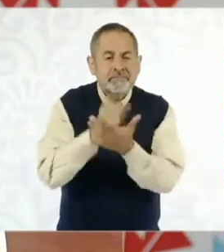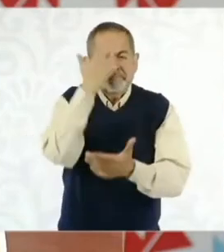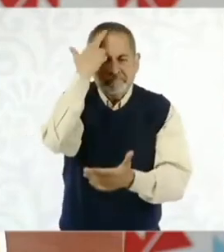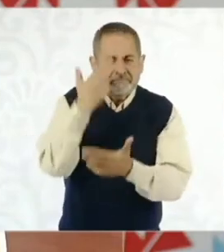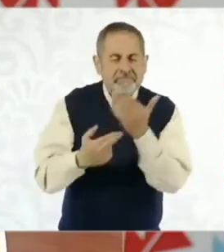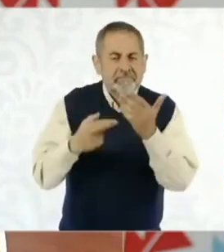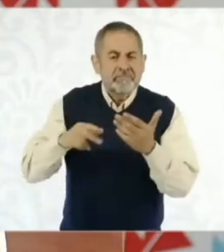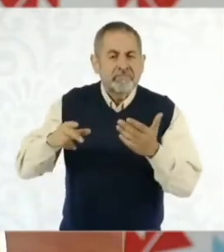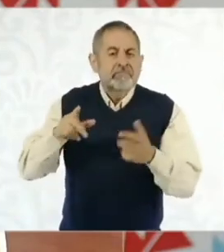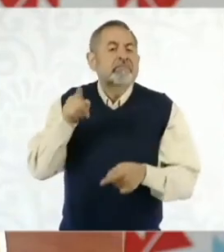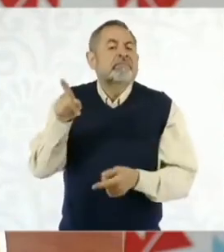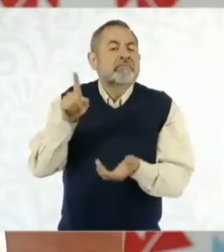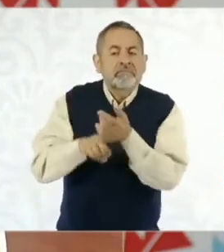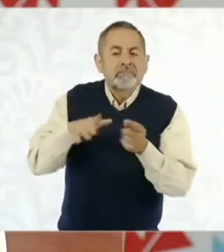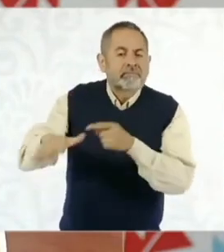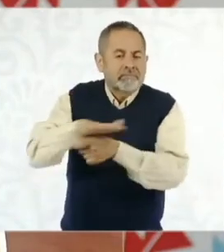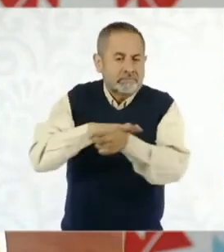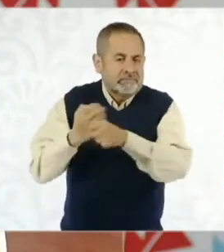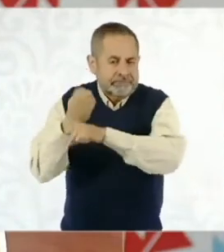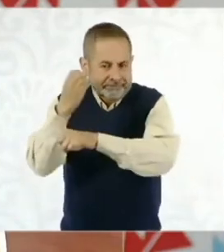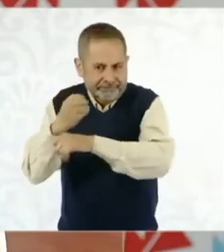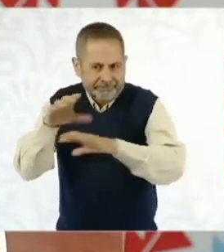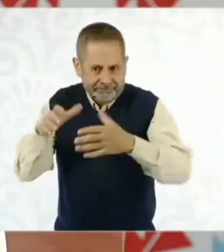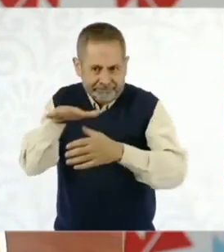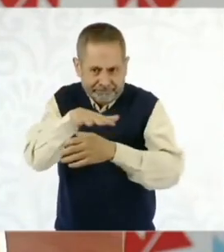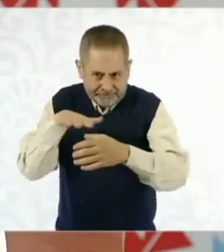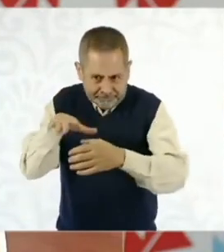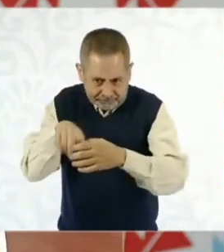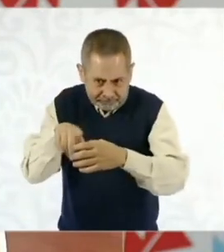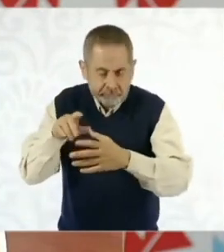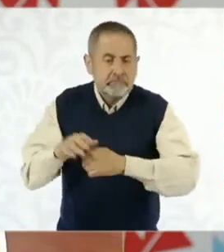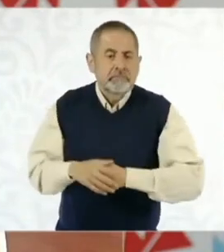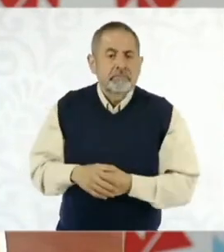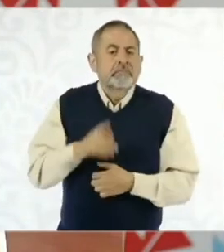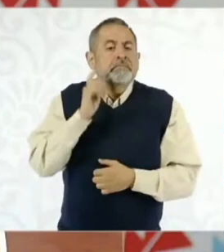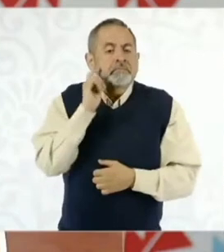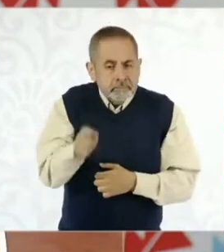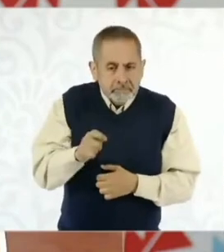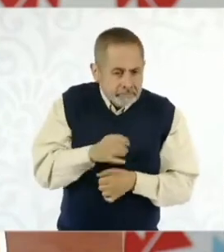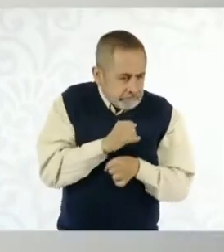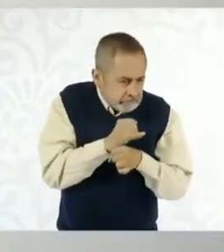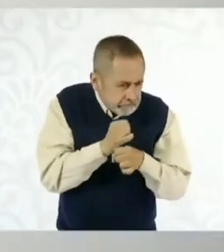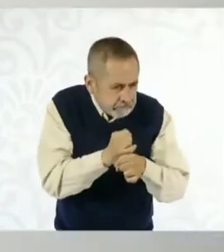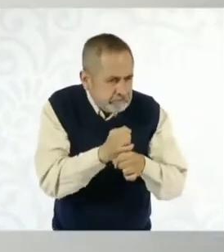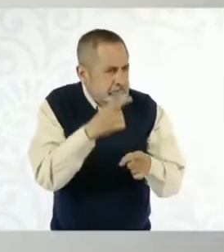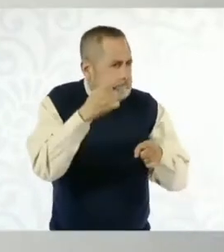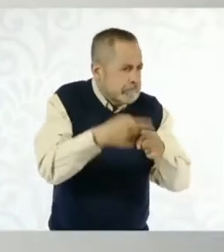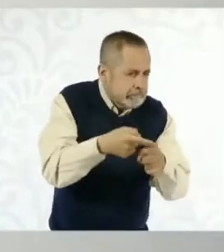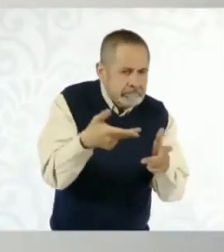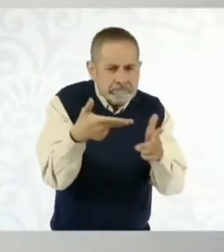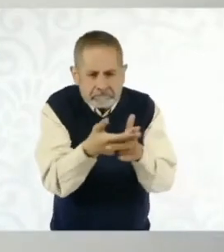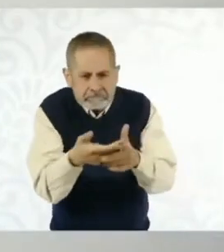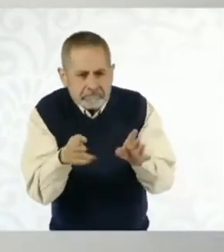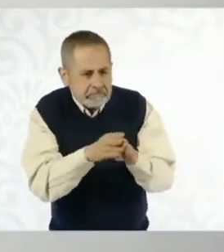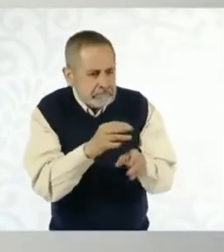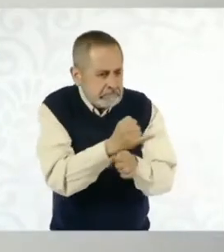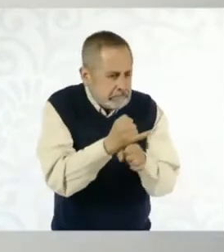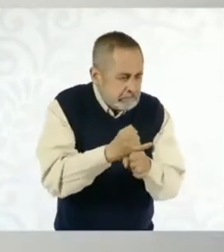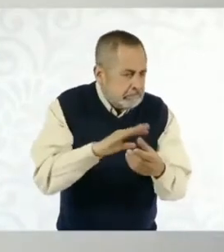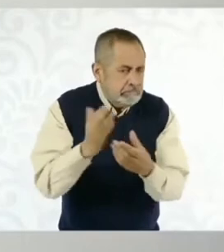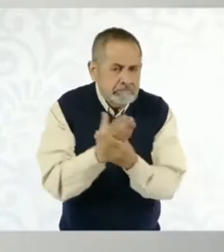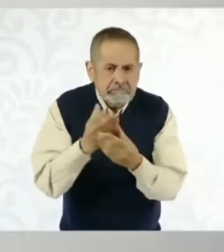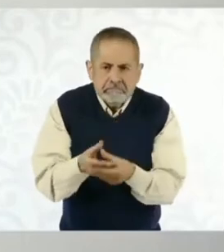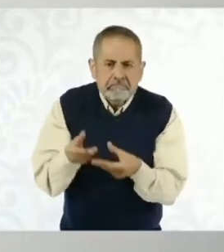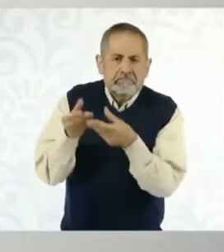Entonces, la investigación del homicidio, el análisis, la carpeta de investigación está